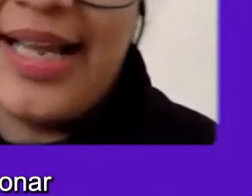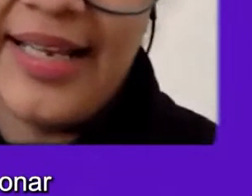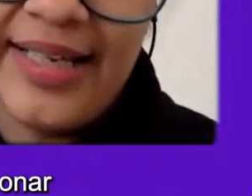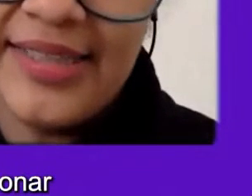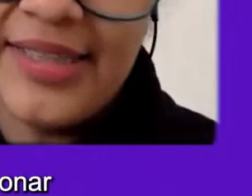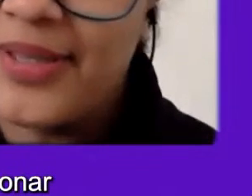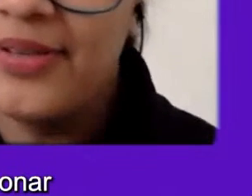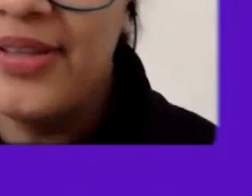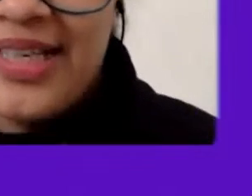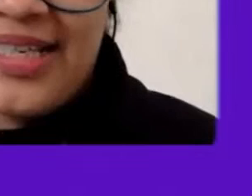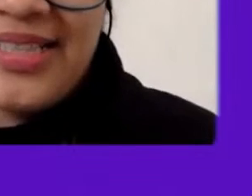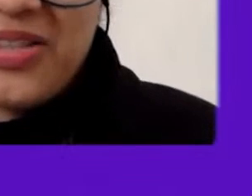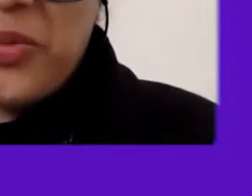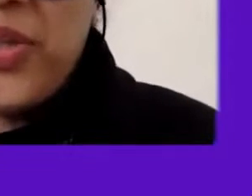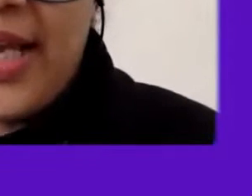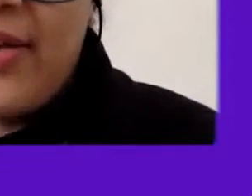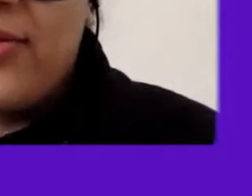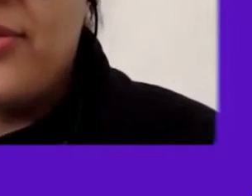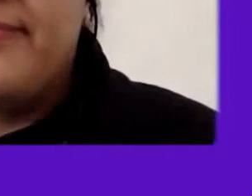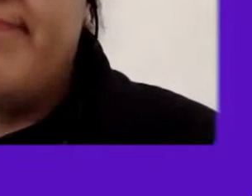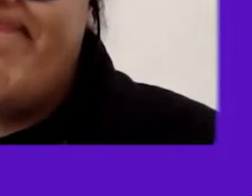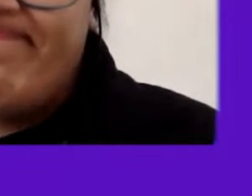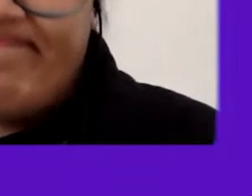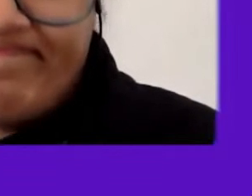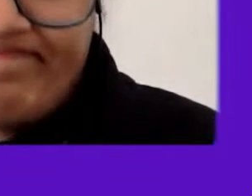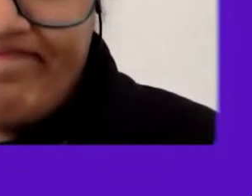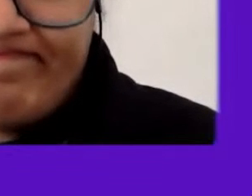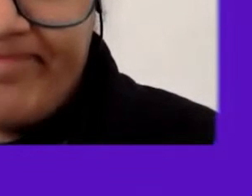es la queja siempre, ¿no? Es que son muy nacos.